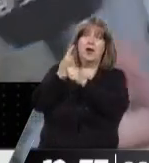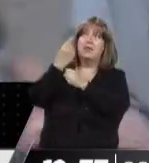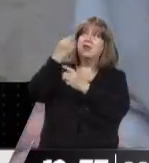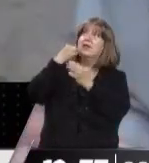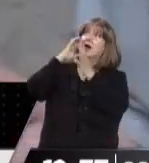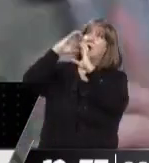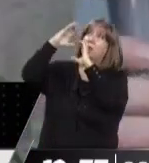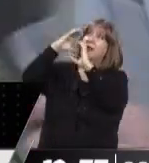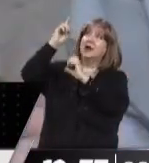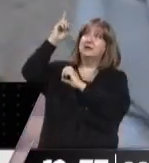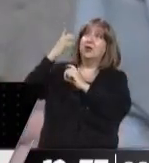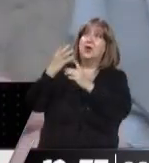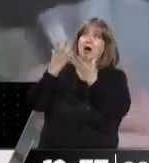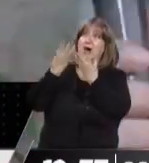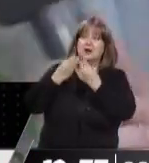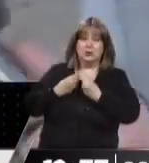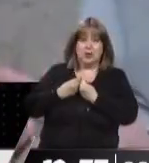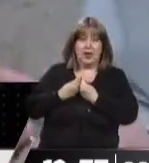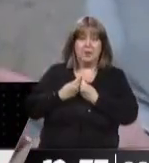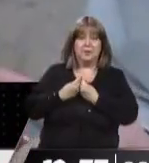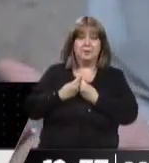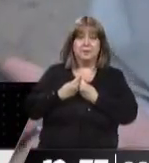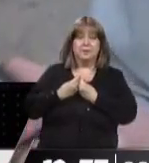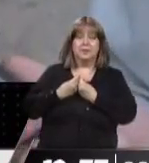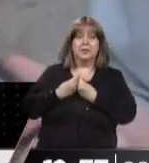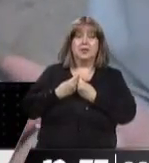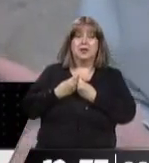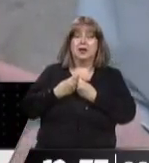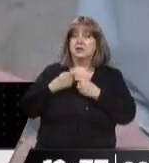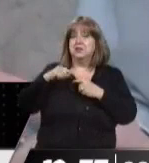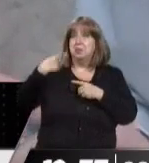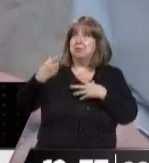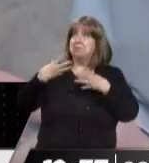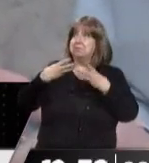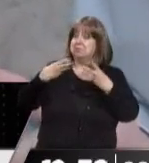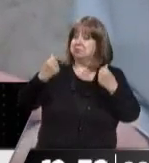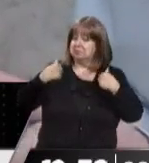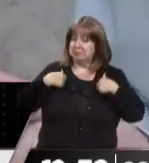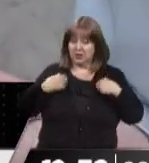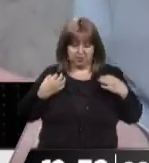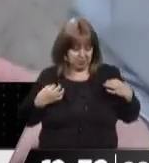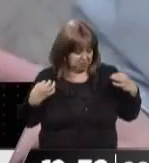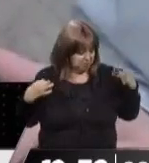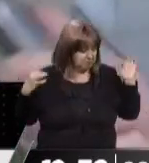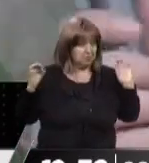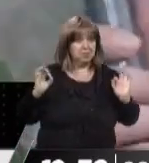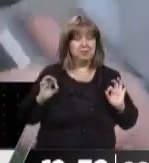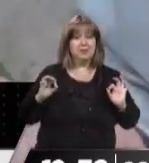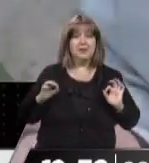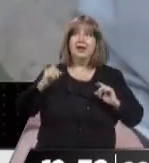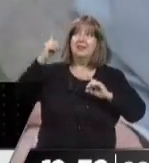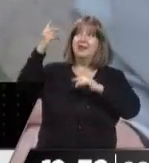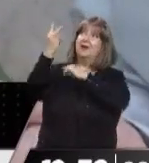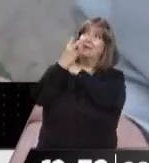hablaste con Dios. Sí. ¿Y qué le pediste? Entonces, al siguiente ya no me iba. No iba yo al hospital en el centro. ¿Y Dios te